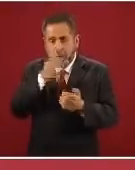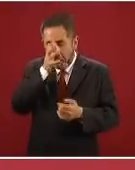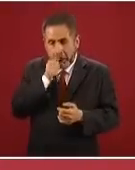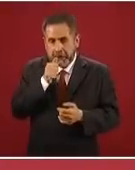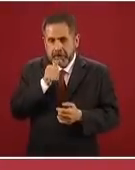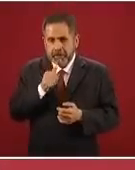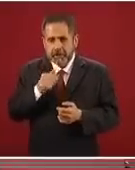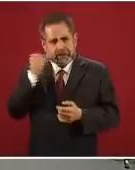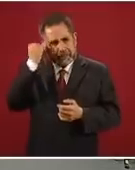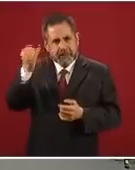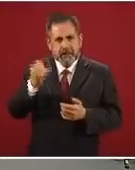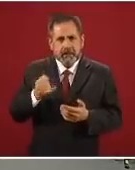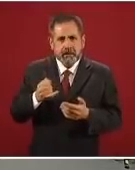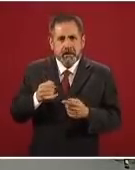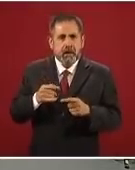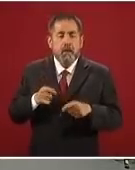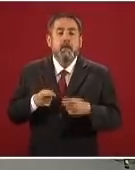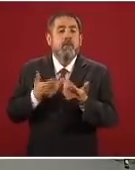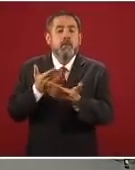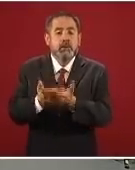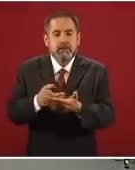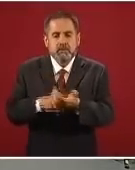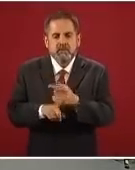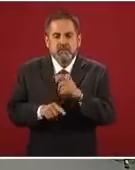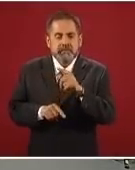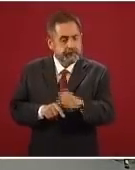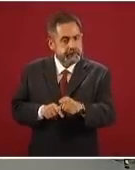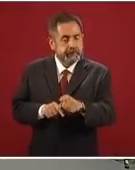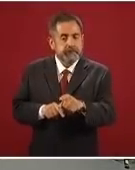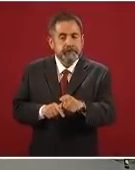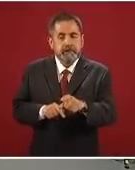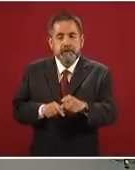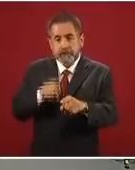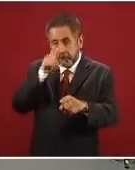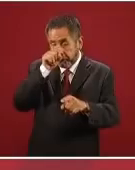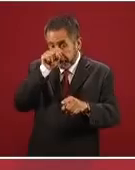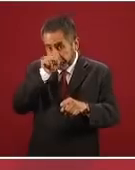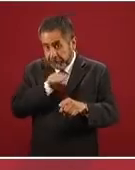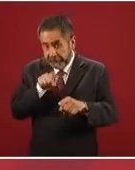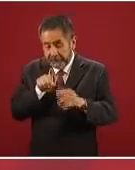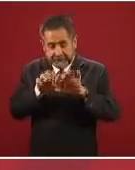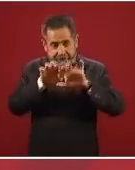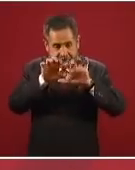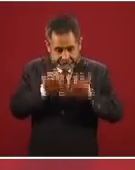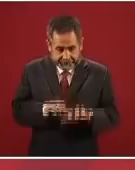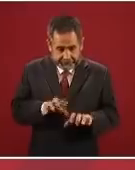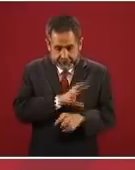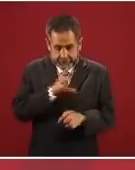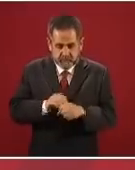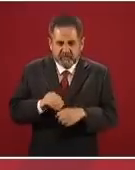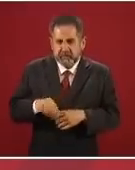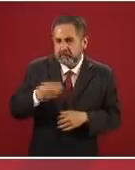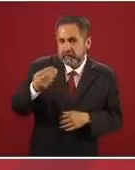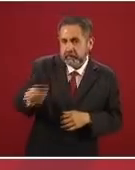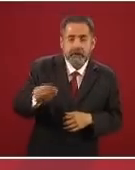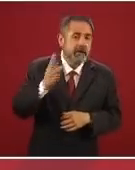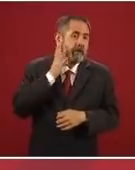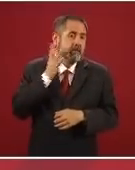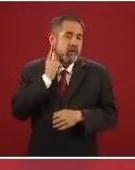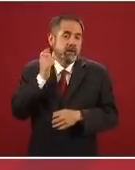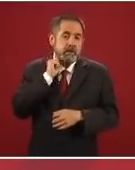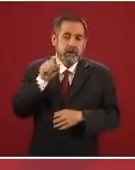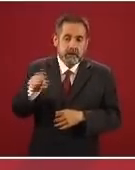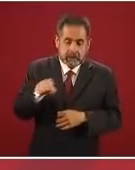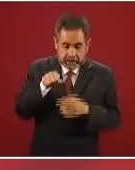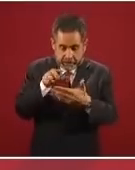de iniciativa, tenemos que hacer propuestas. Y esa propuesta está hecha por escrito y lo que se dice